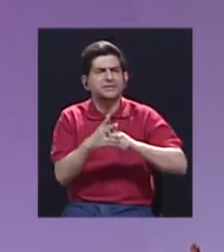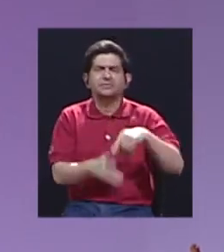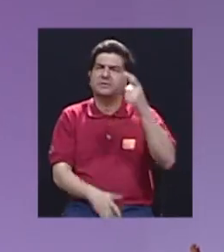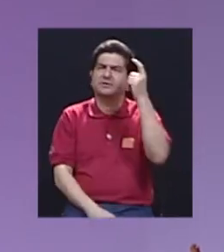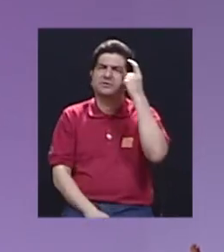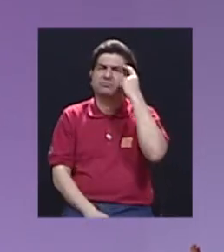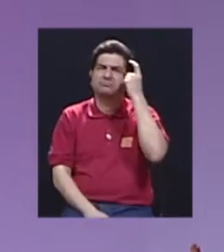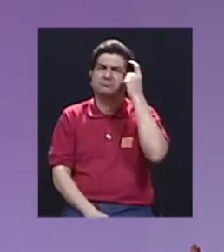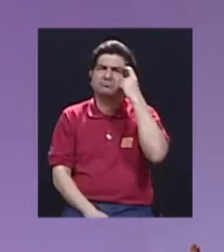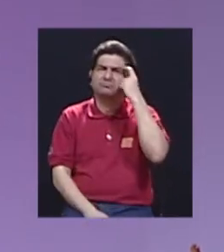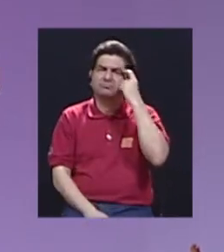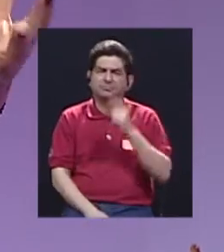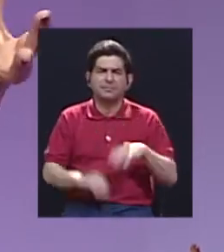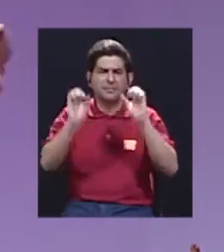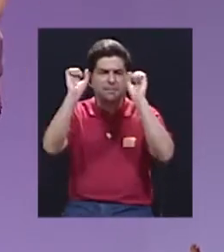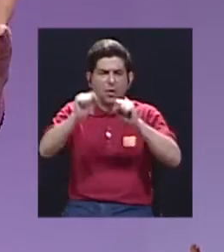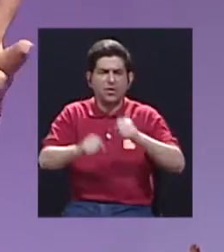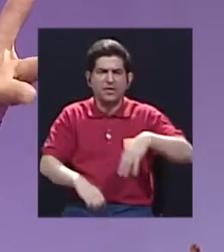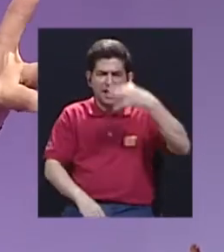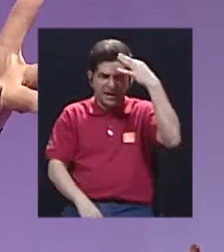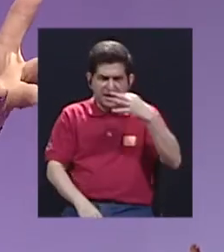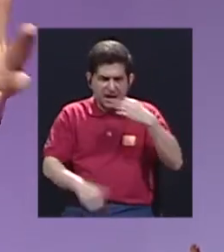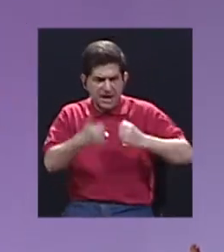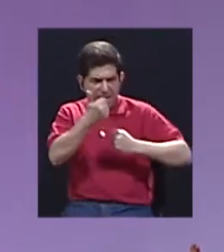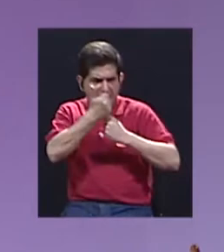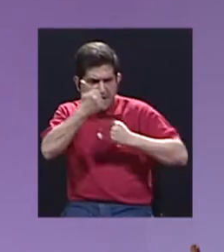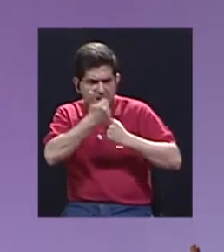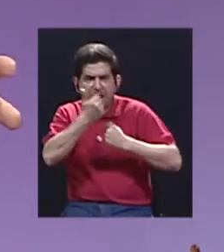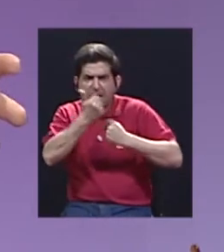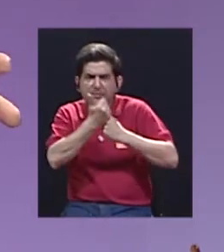para hacer, creer, reforzar